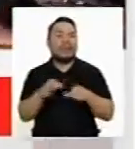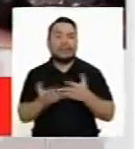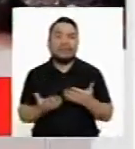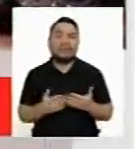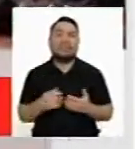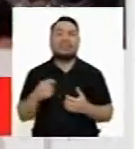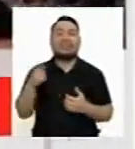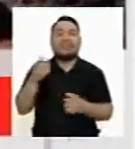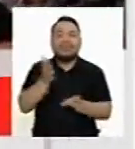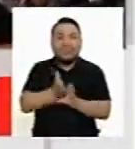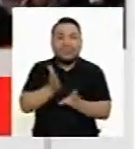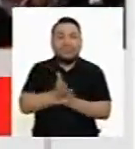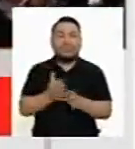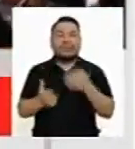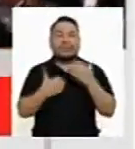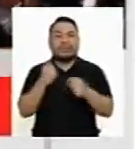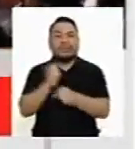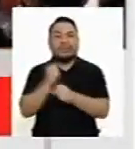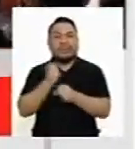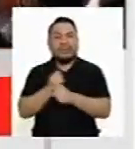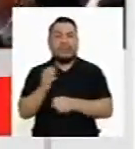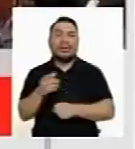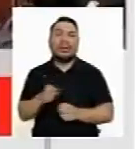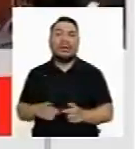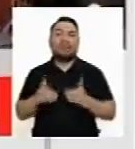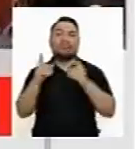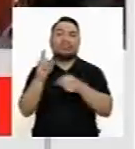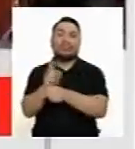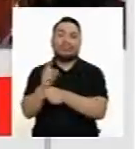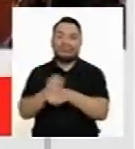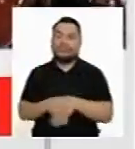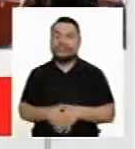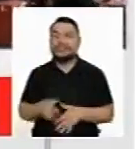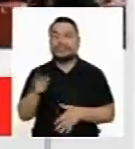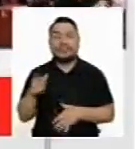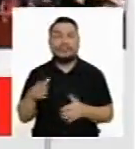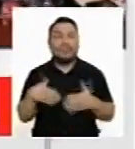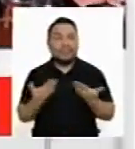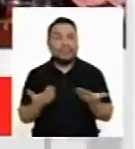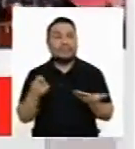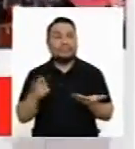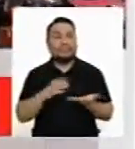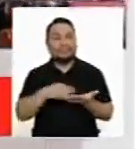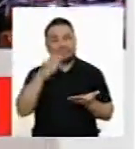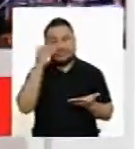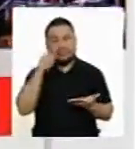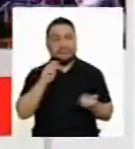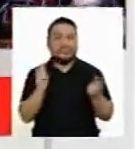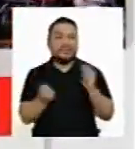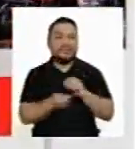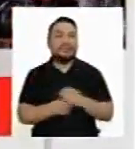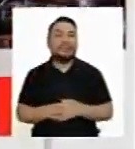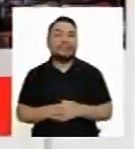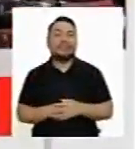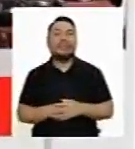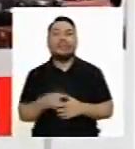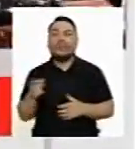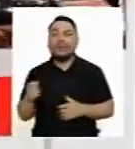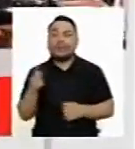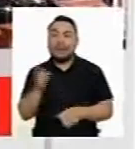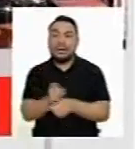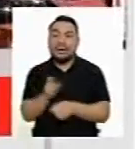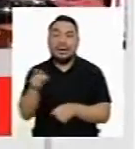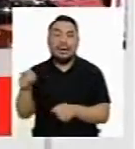asistencia social, psicológica, trabajo, y ahora la educación, que no solamente los internos estudian educación musical, sino también estudian, terminan la primaria y